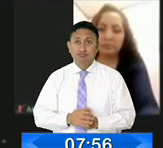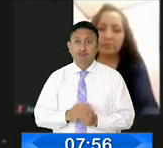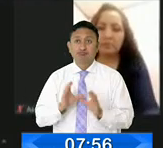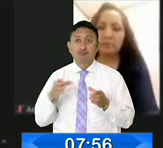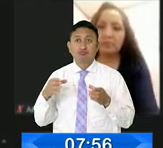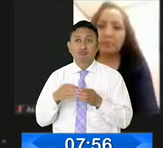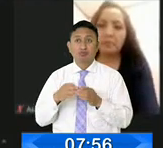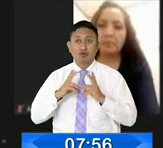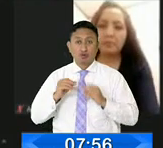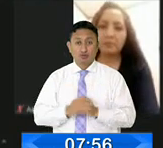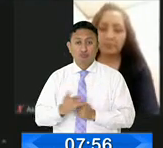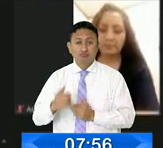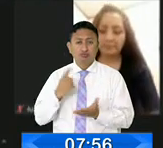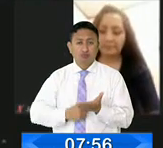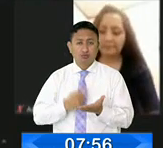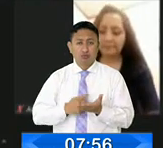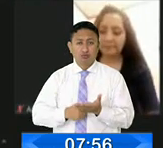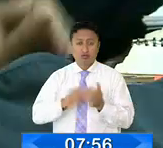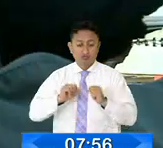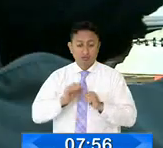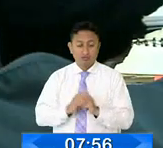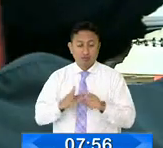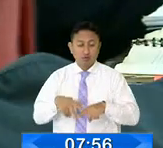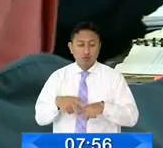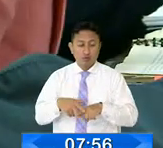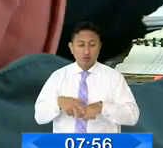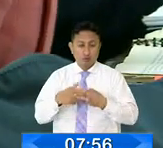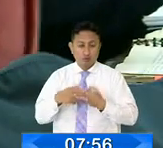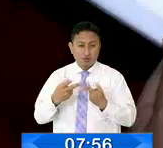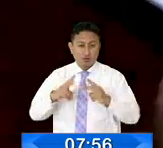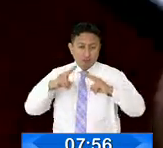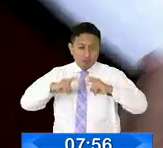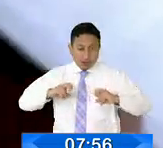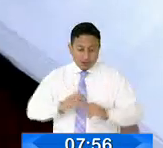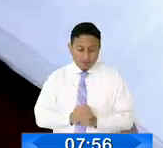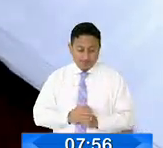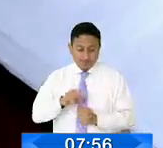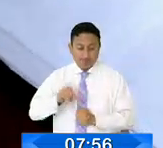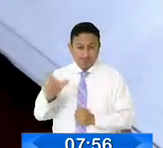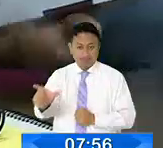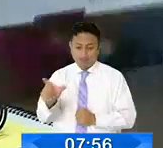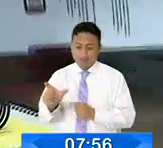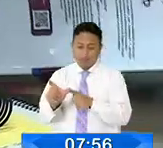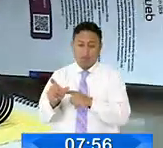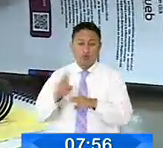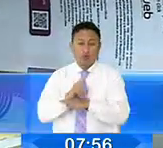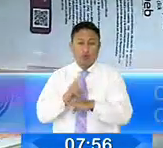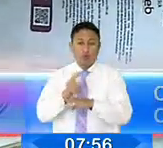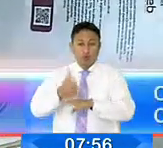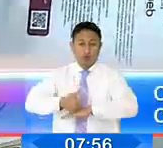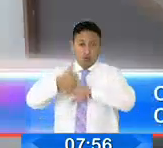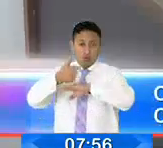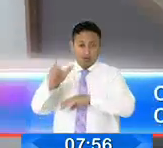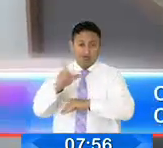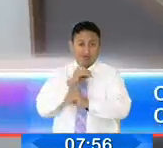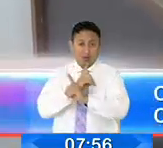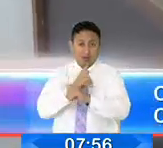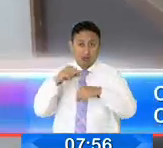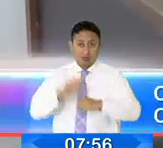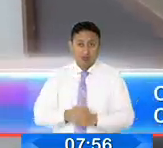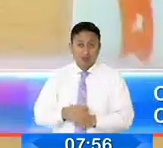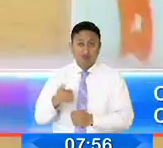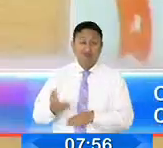Salud ultima detalles del texto de la investigación sobre la obtención y uso de carnés de discapacidad de autoridades y de varios legisladores que